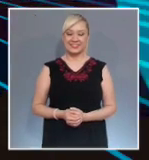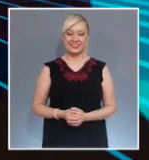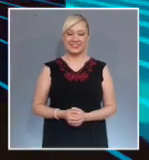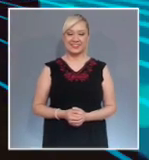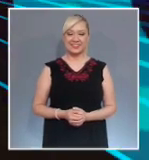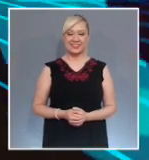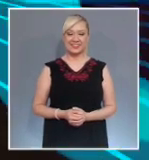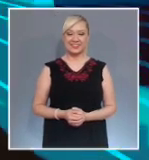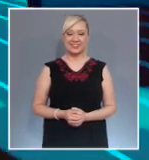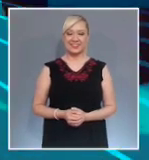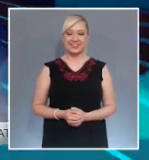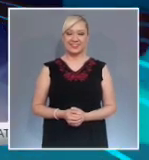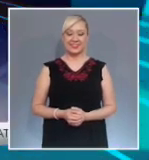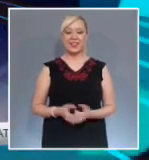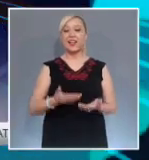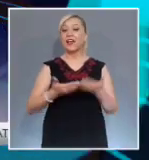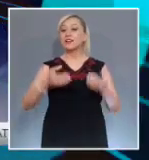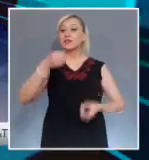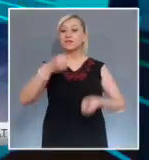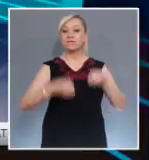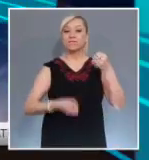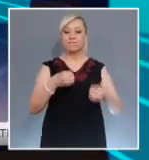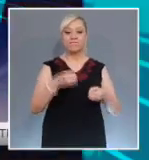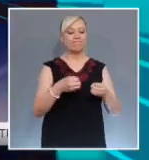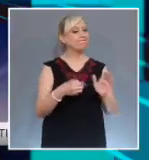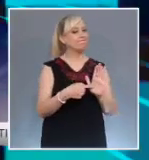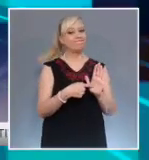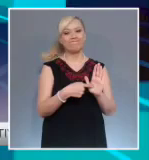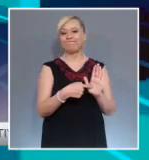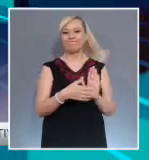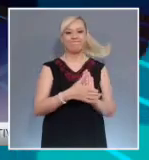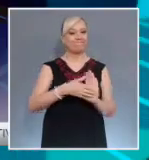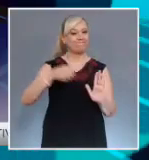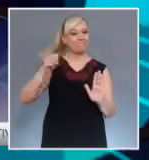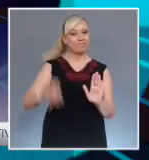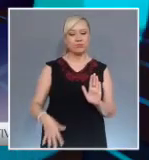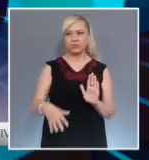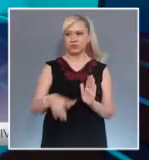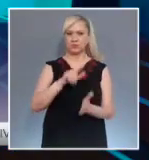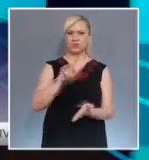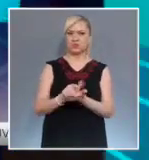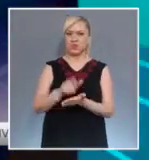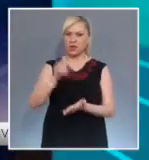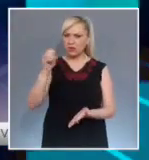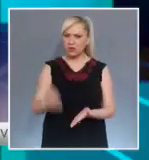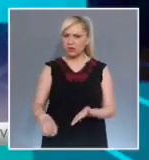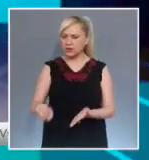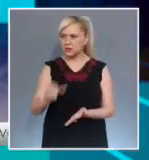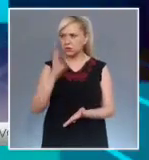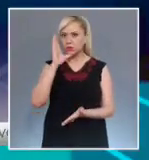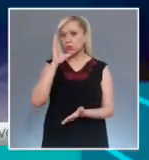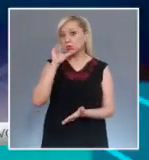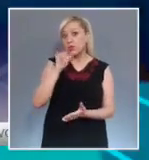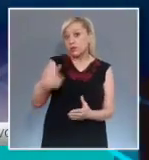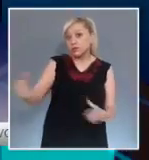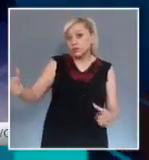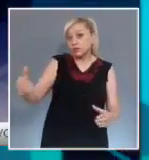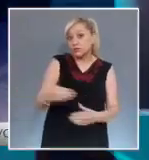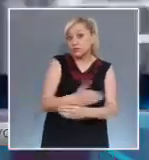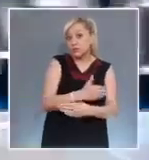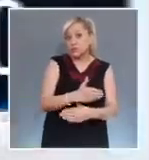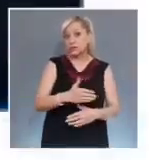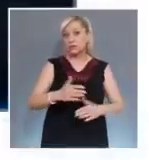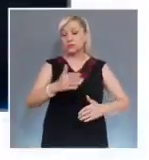la corte inválido disposición que impedía el ingreso a la guardia nacional a personas sentenciadas por un